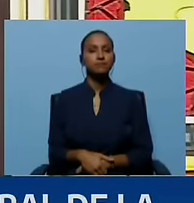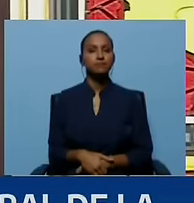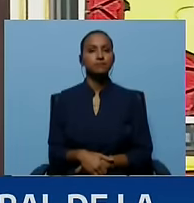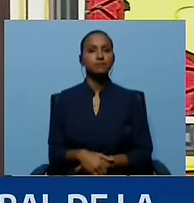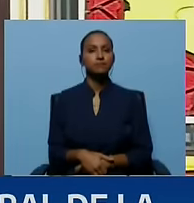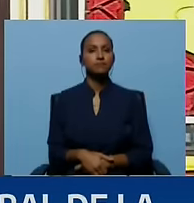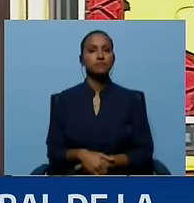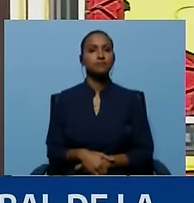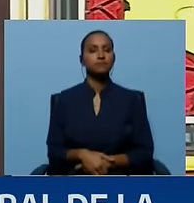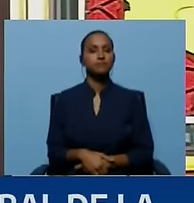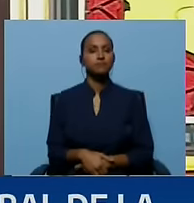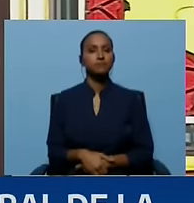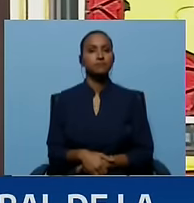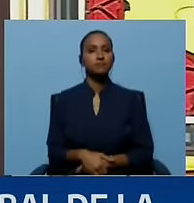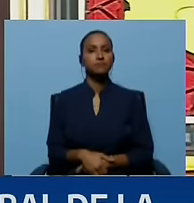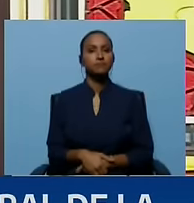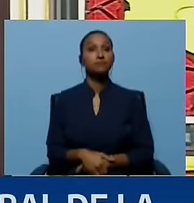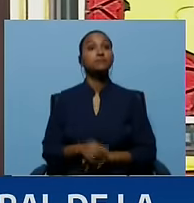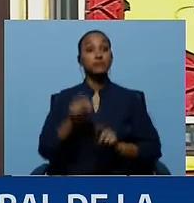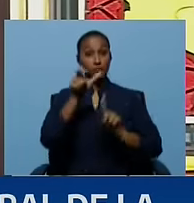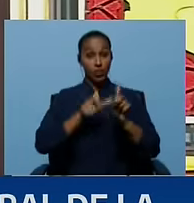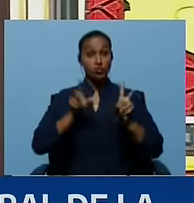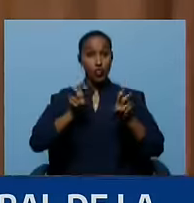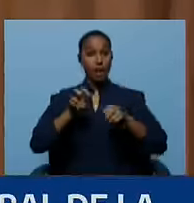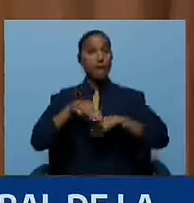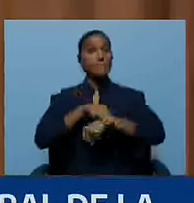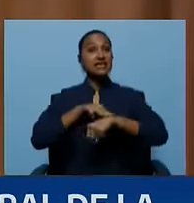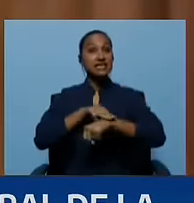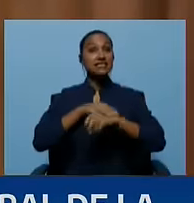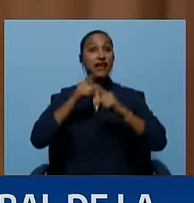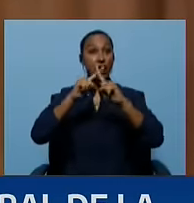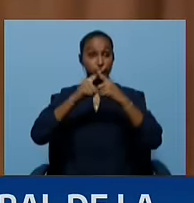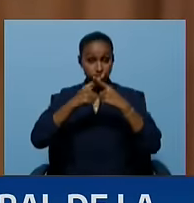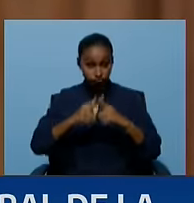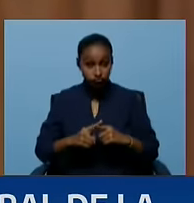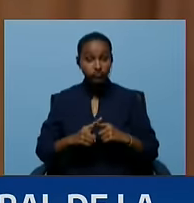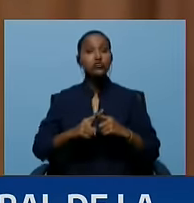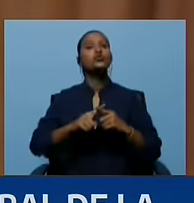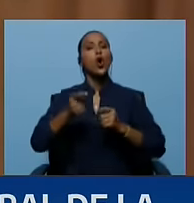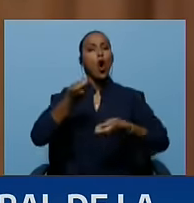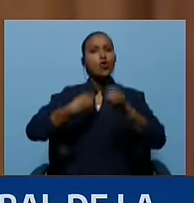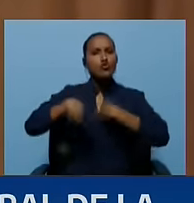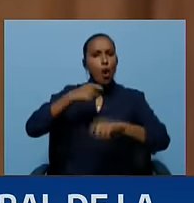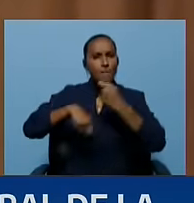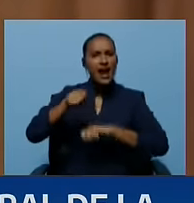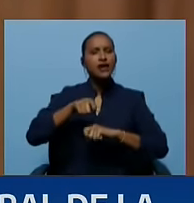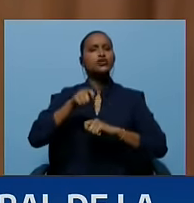Pereira Fernández, nueva ministra de Finanzas y Comercio Exterior,